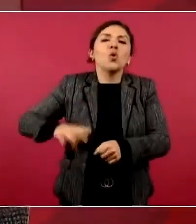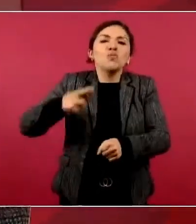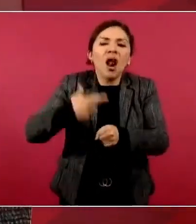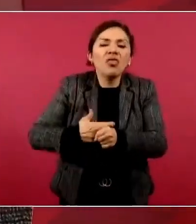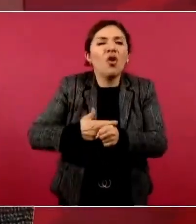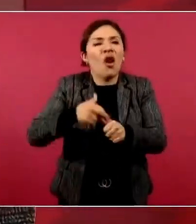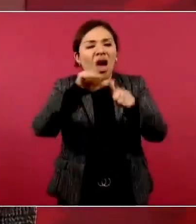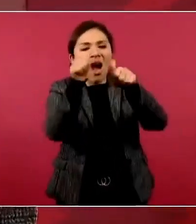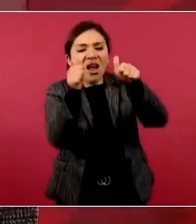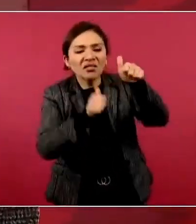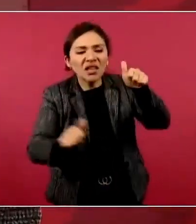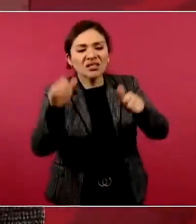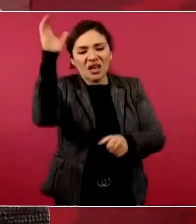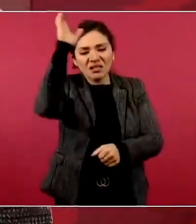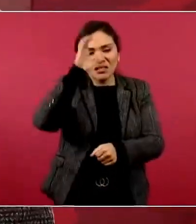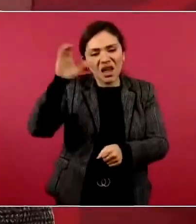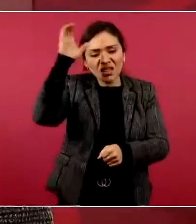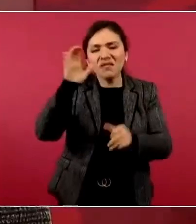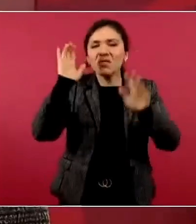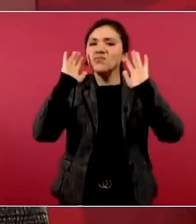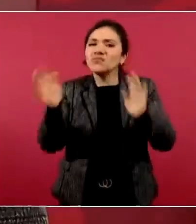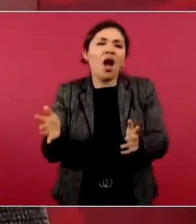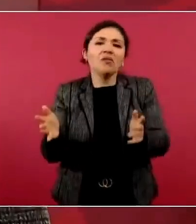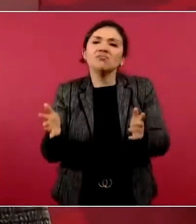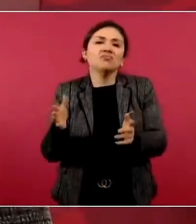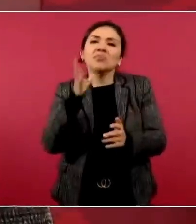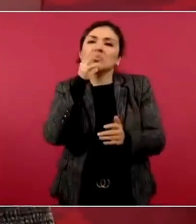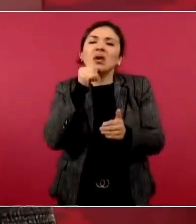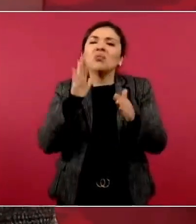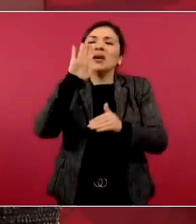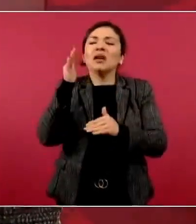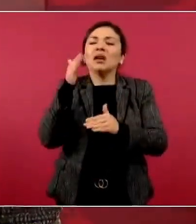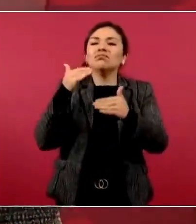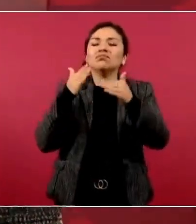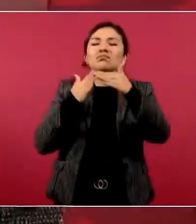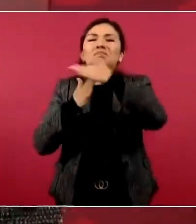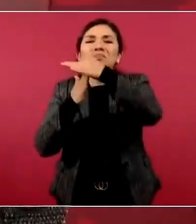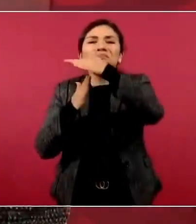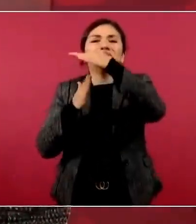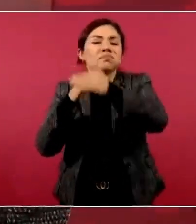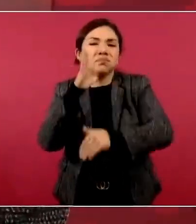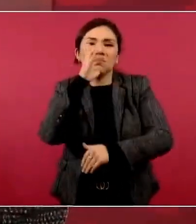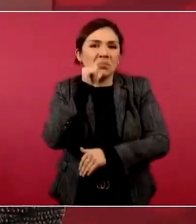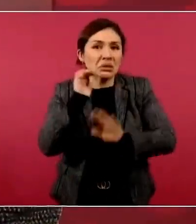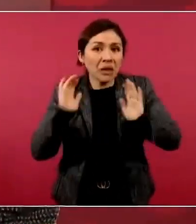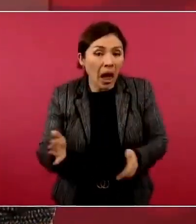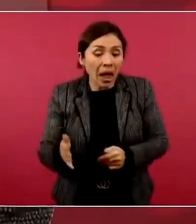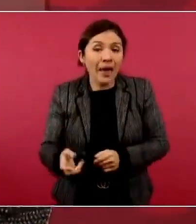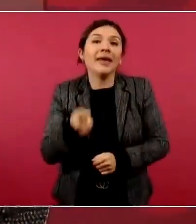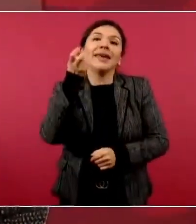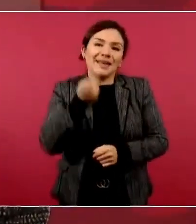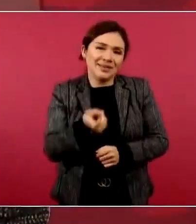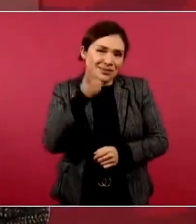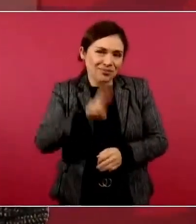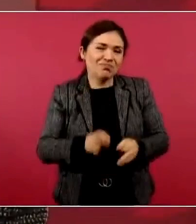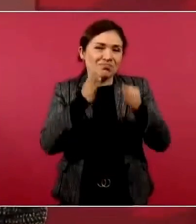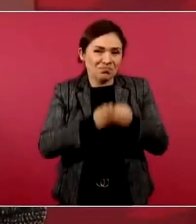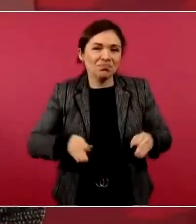de científicos para la creación, ¿no? Entonces, es importantísimo